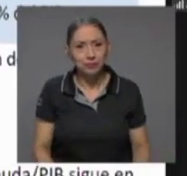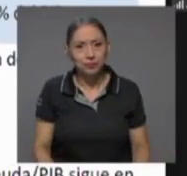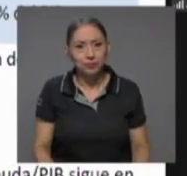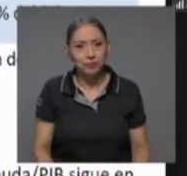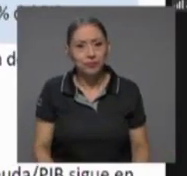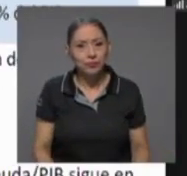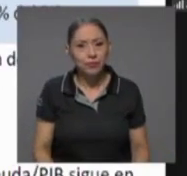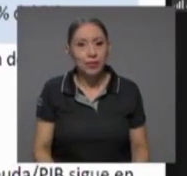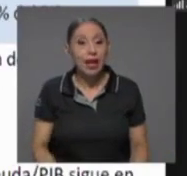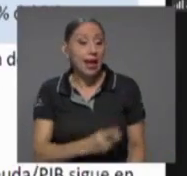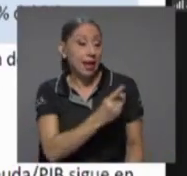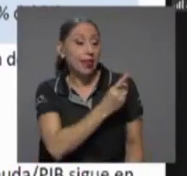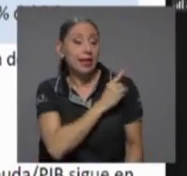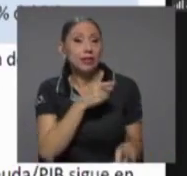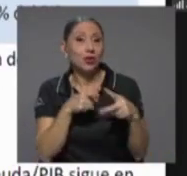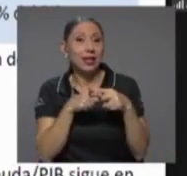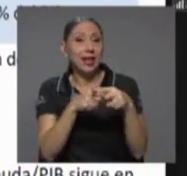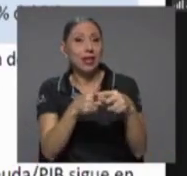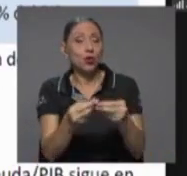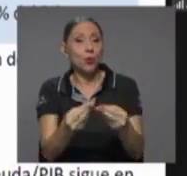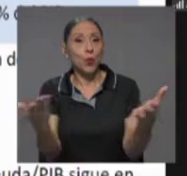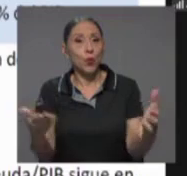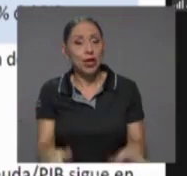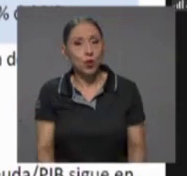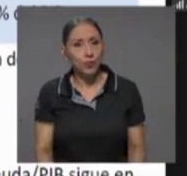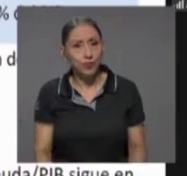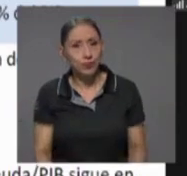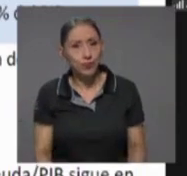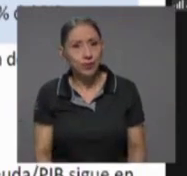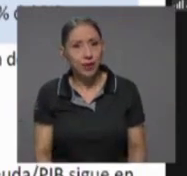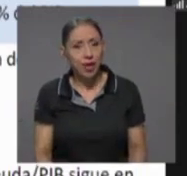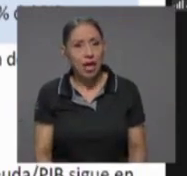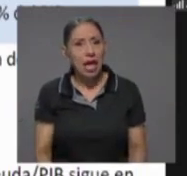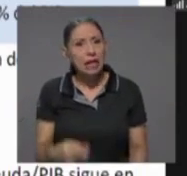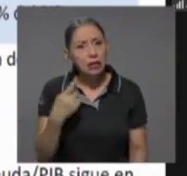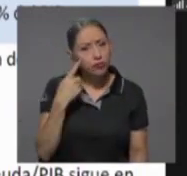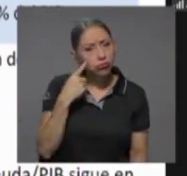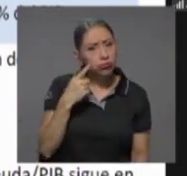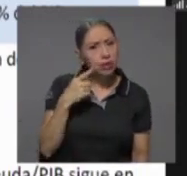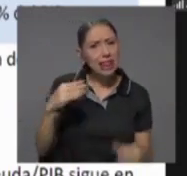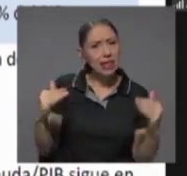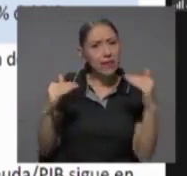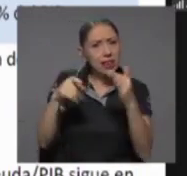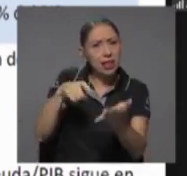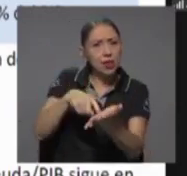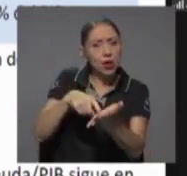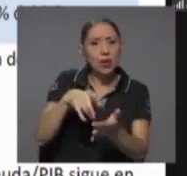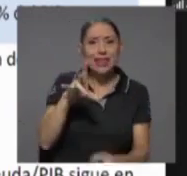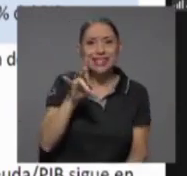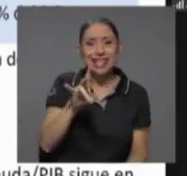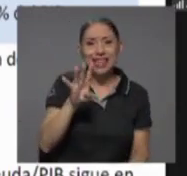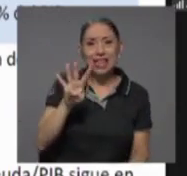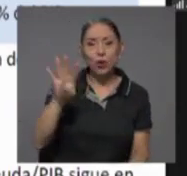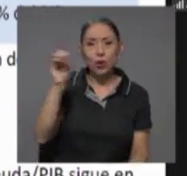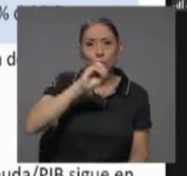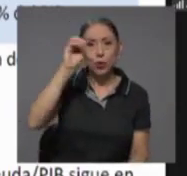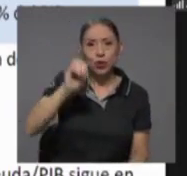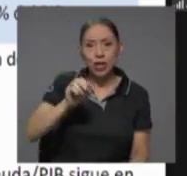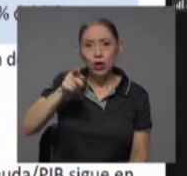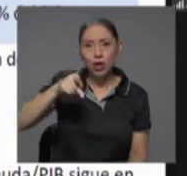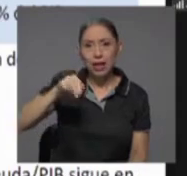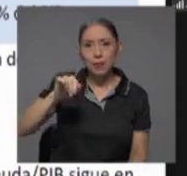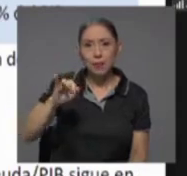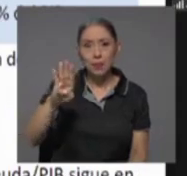La Dirección de Crédito Público está estimando un nivel de endeudamiento del 74% del PIB para el